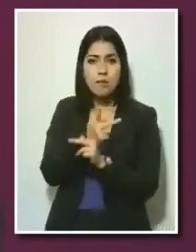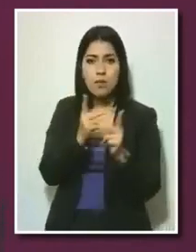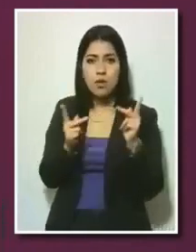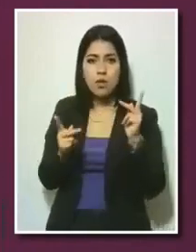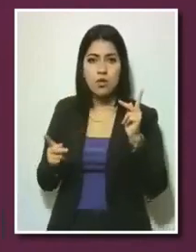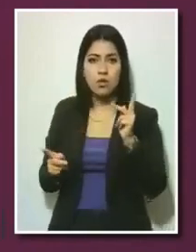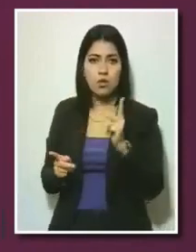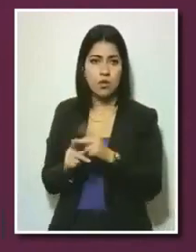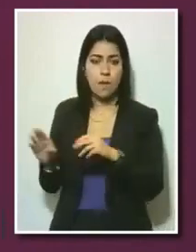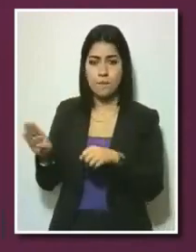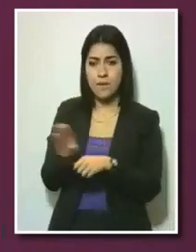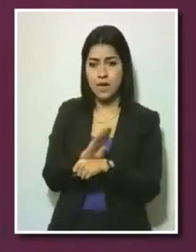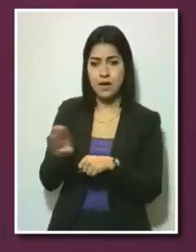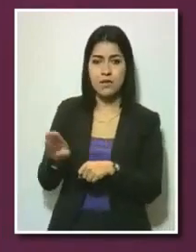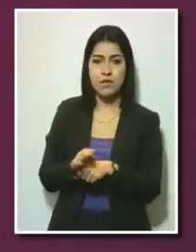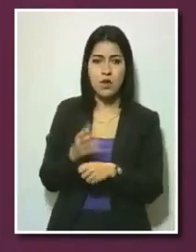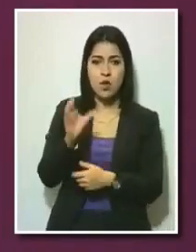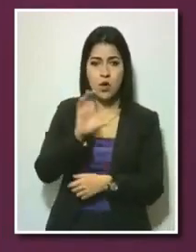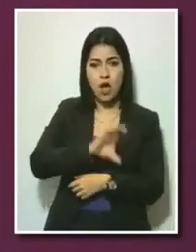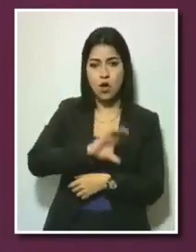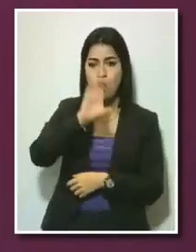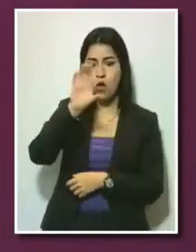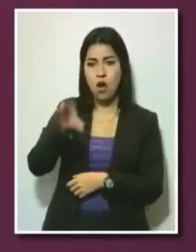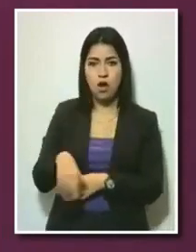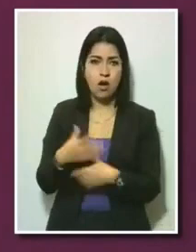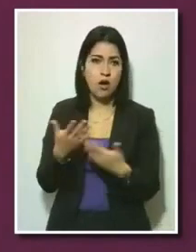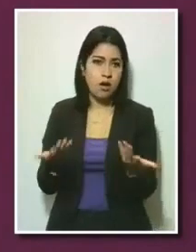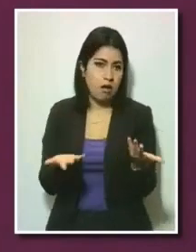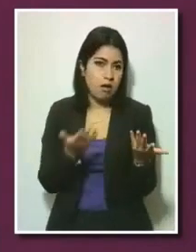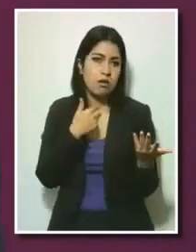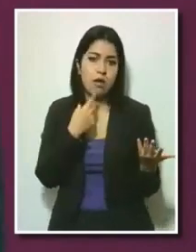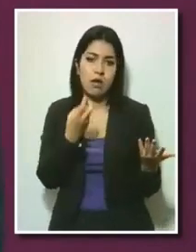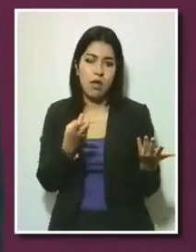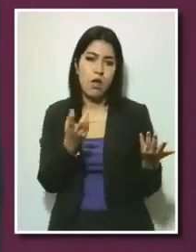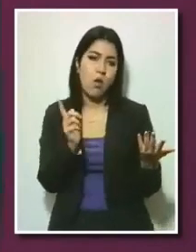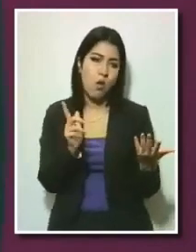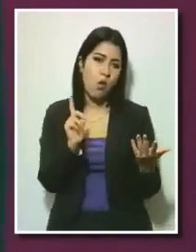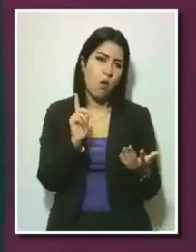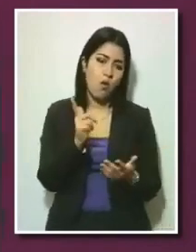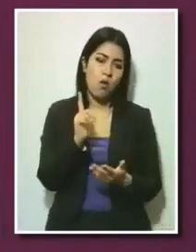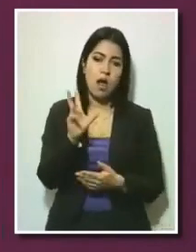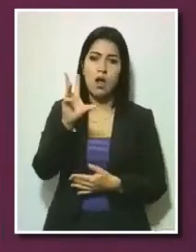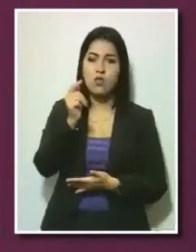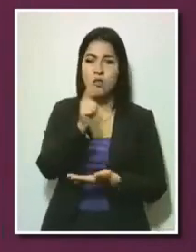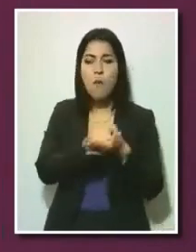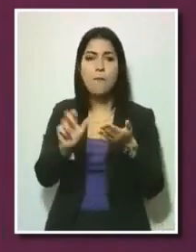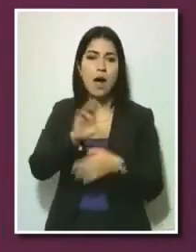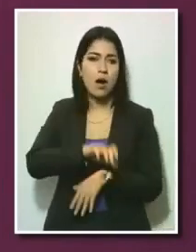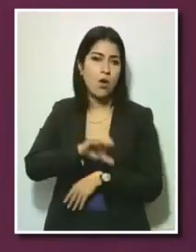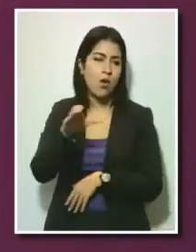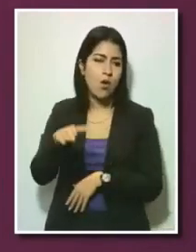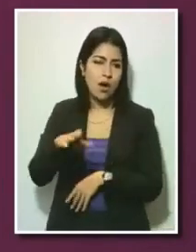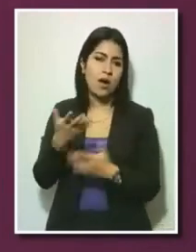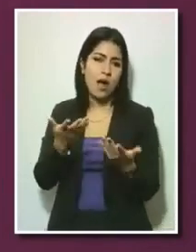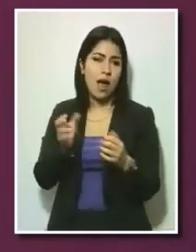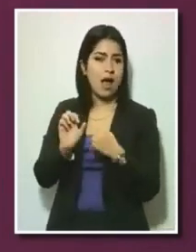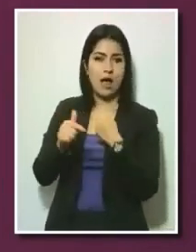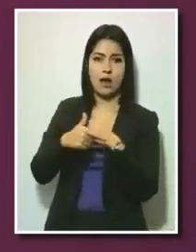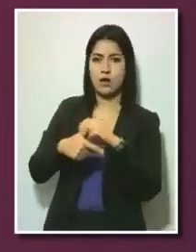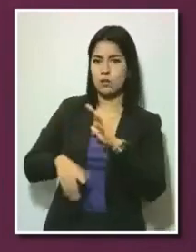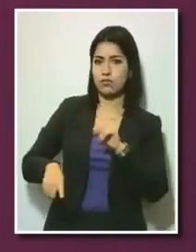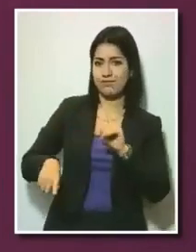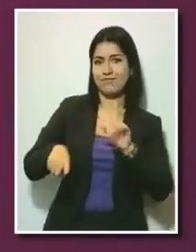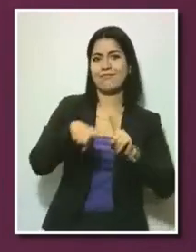le beneficie, que no sea una Coca-Cola, perdón el ejemplo, pero que no sea eso. Porque también en otro habla de